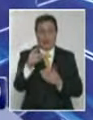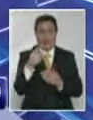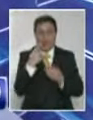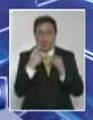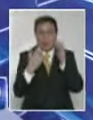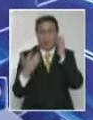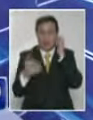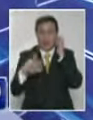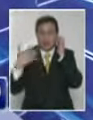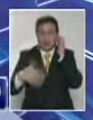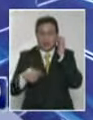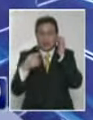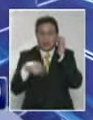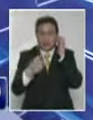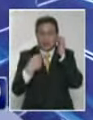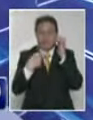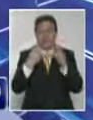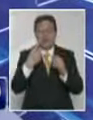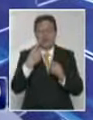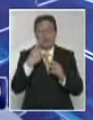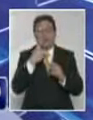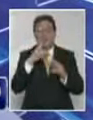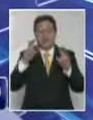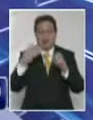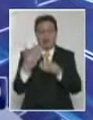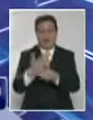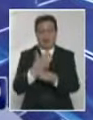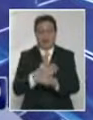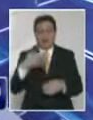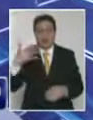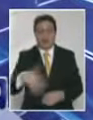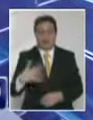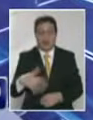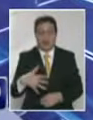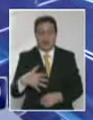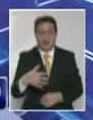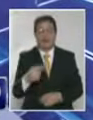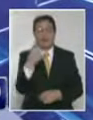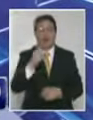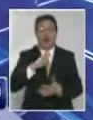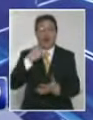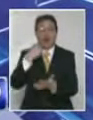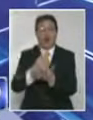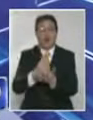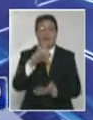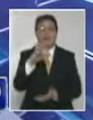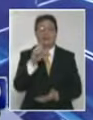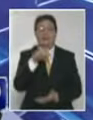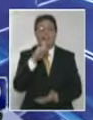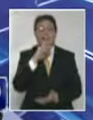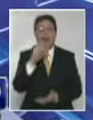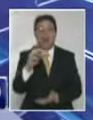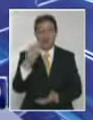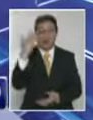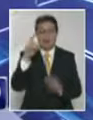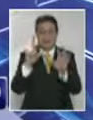que antes de comerciar estábamos hablando de algo bien especial respecto al golpe de Estado, que usted nos contaba